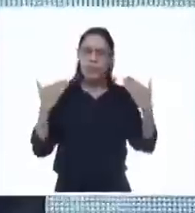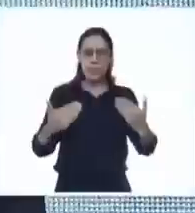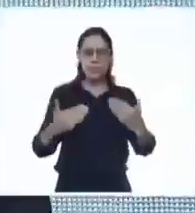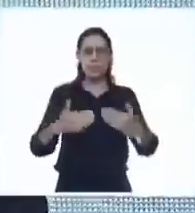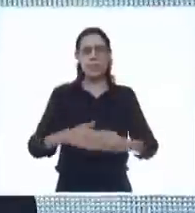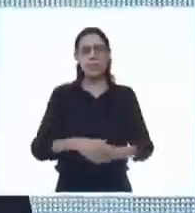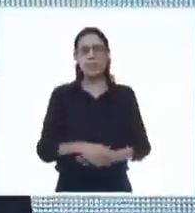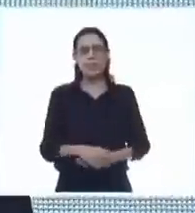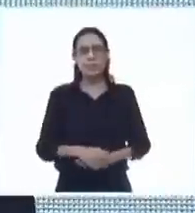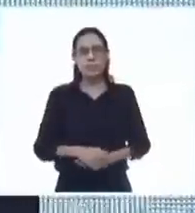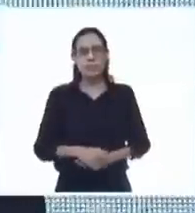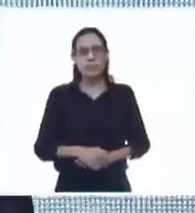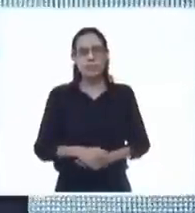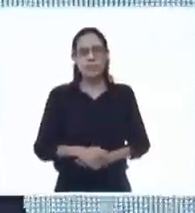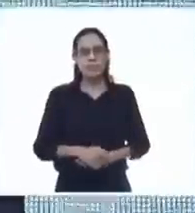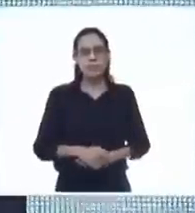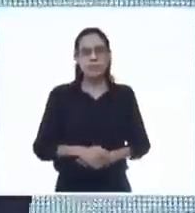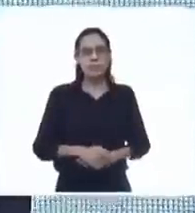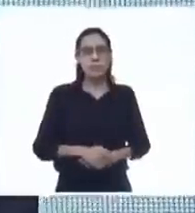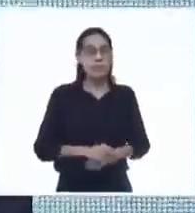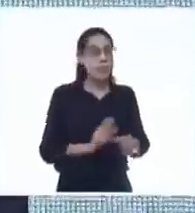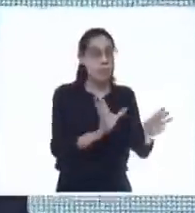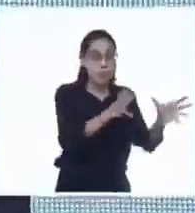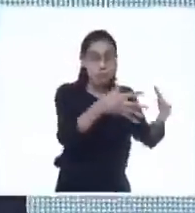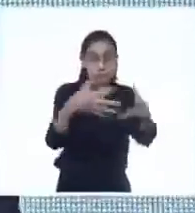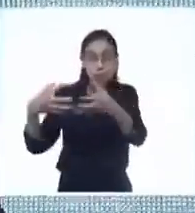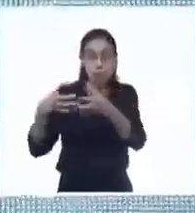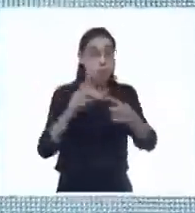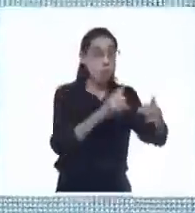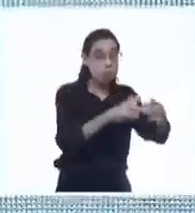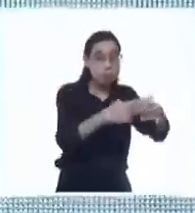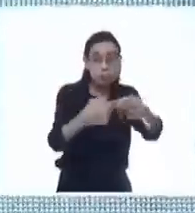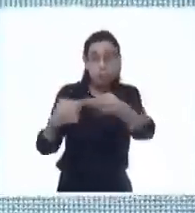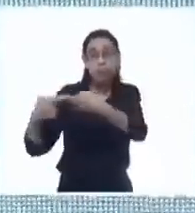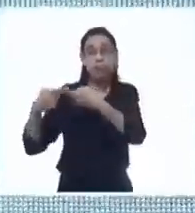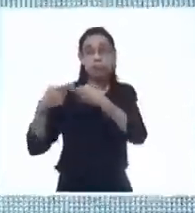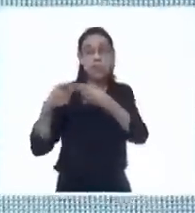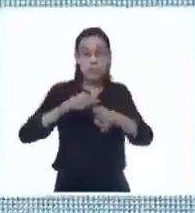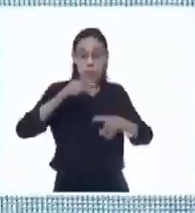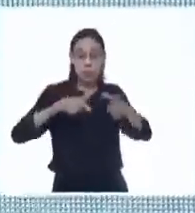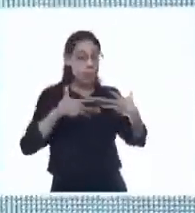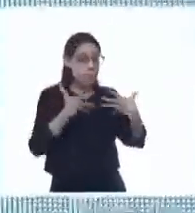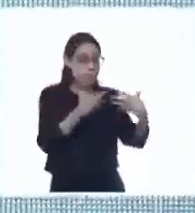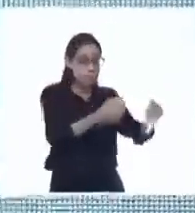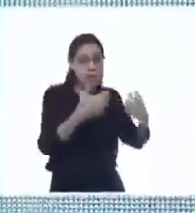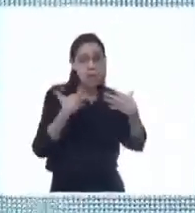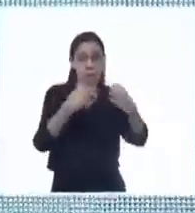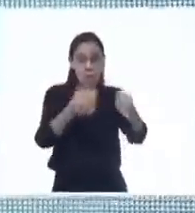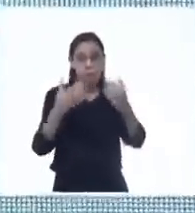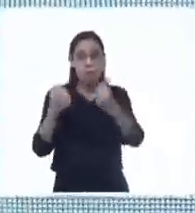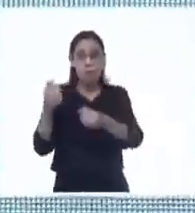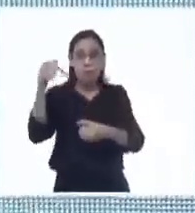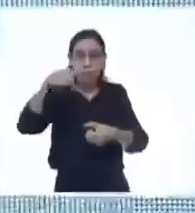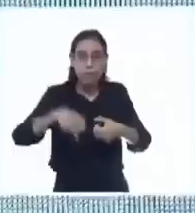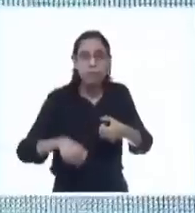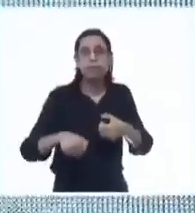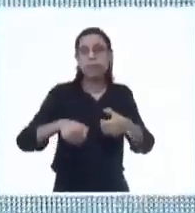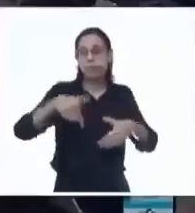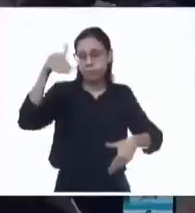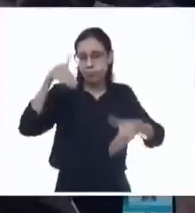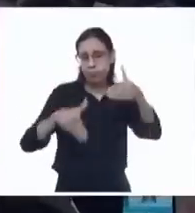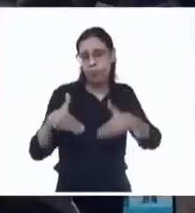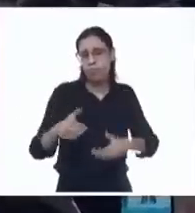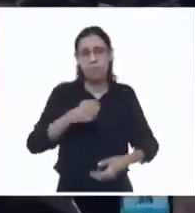de cada una de las fuerzas políticas que hoy fueron partícipes de una enorme jornada